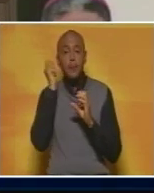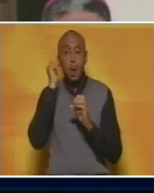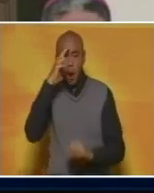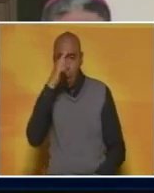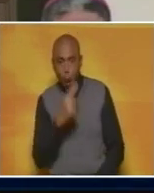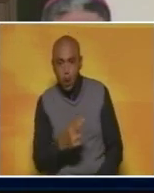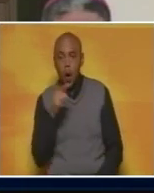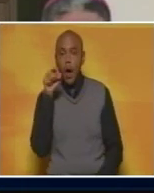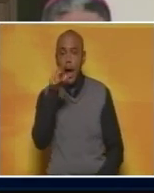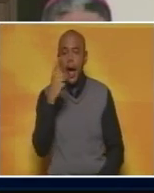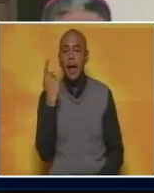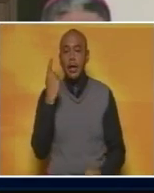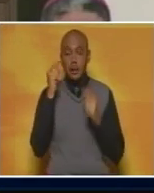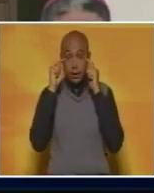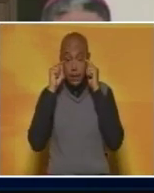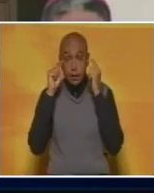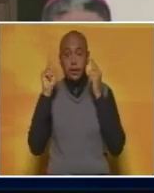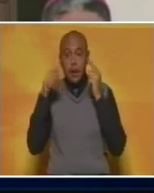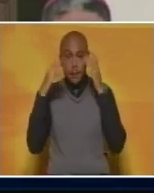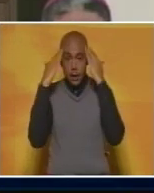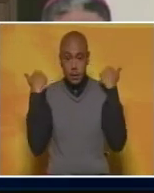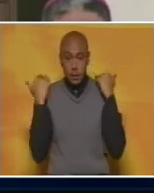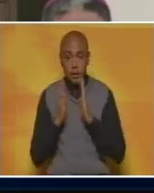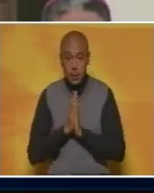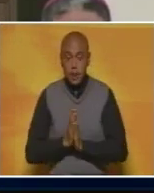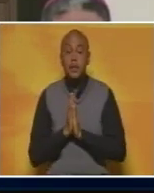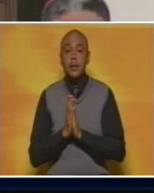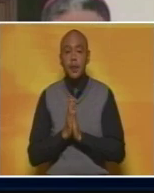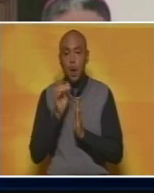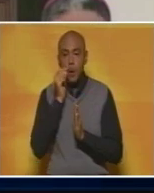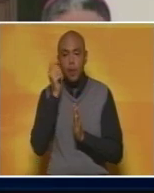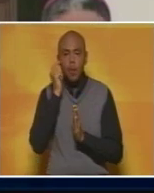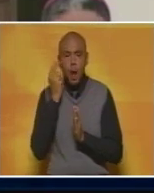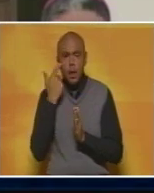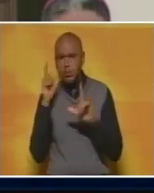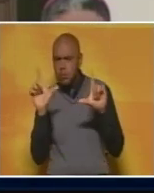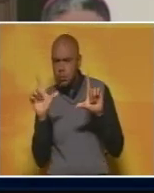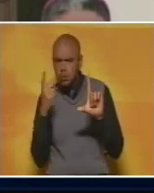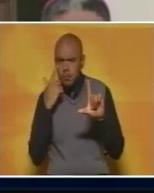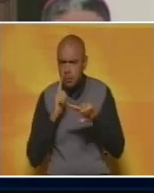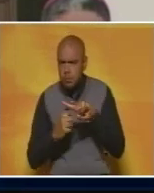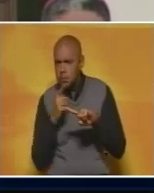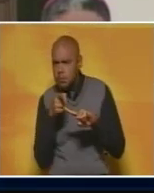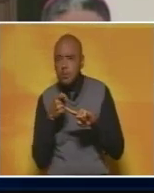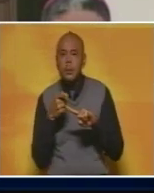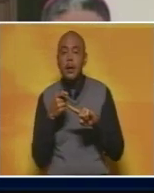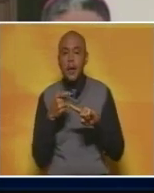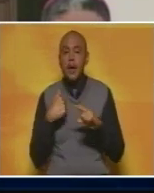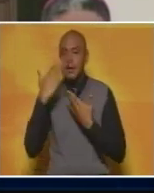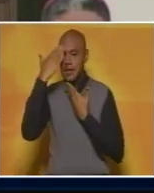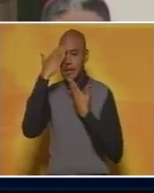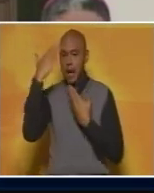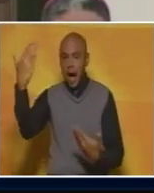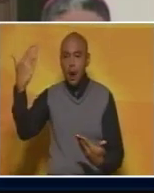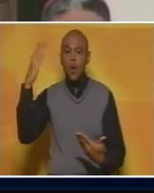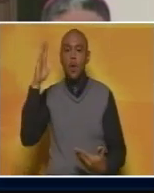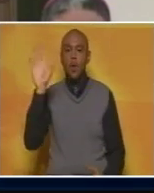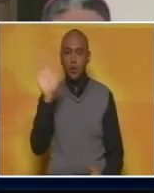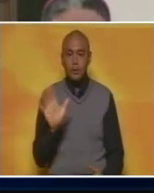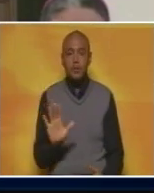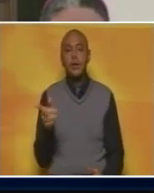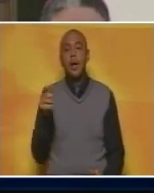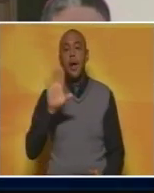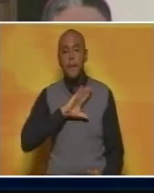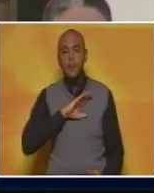Chinita que nos siguen en cualquier rincón del planeta. Un saludo fraterno del pueblo y lo expresamos